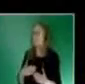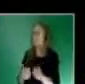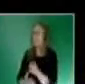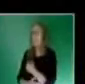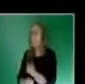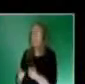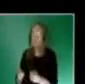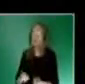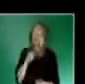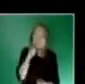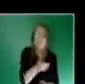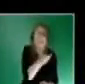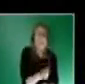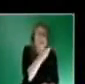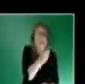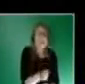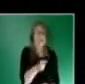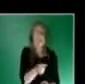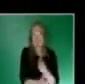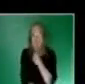voy a saludar el esfuerzo